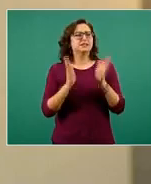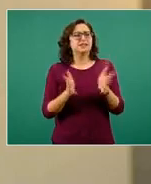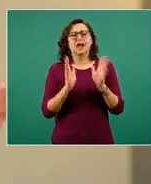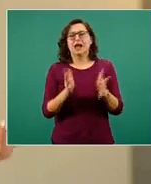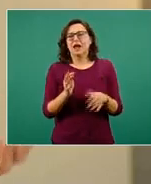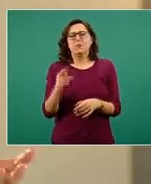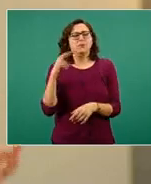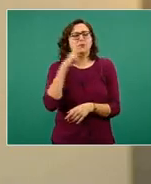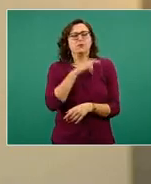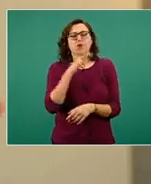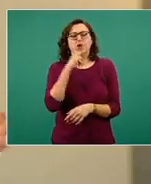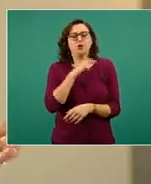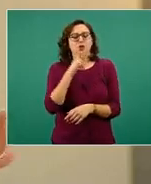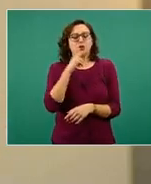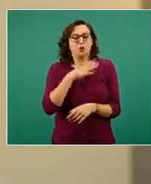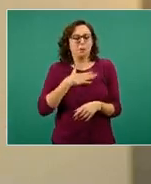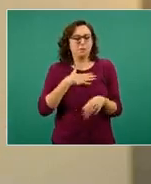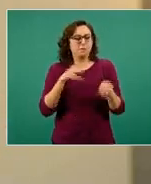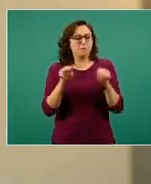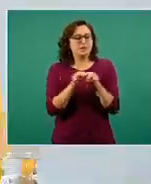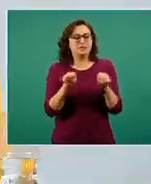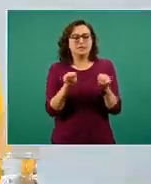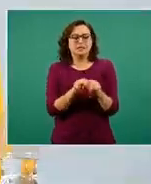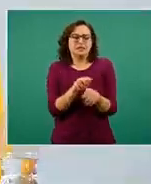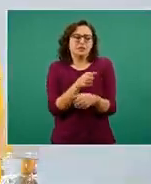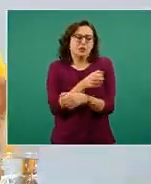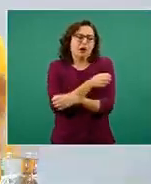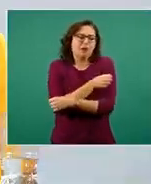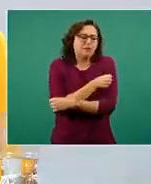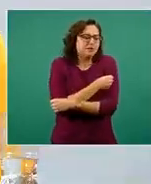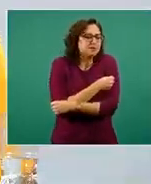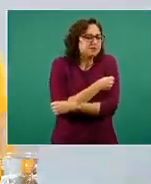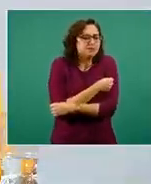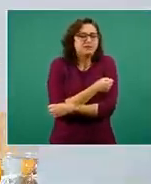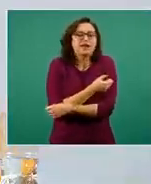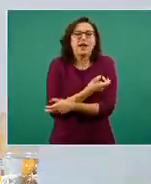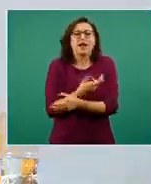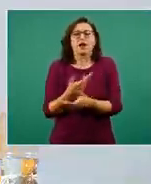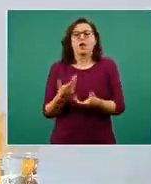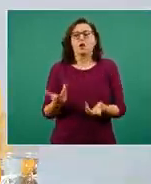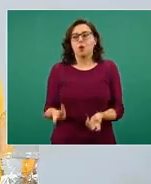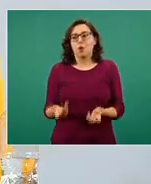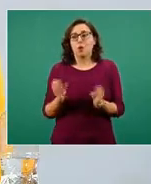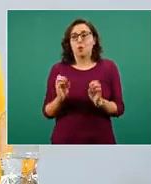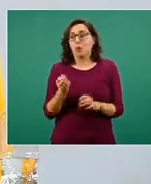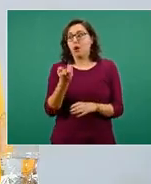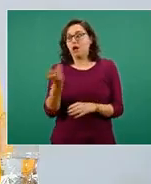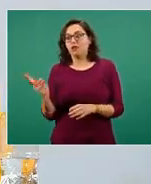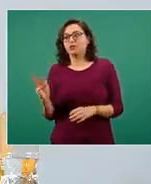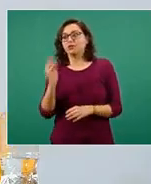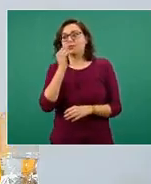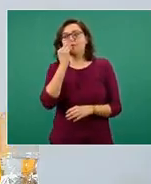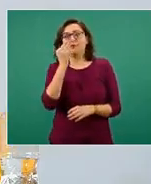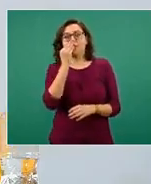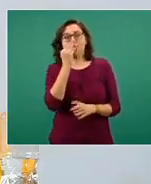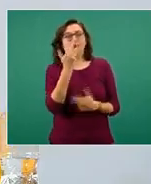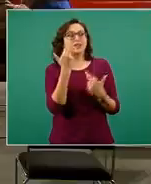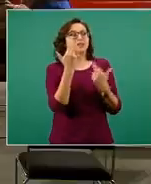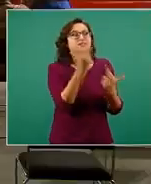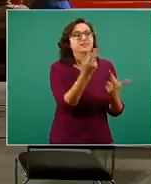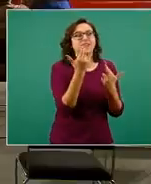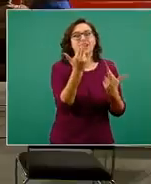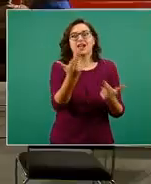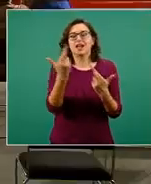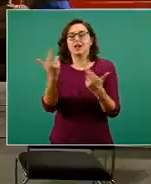regalos como unas flores que le llevan al personal de salud o a los servidores de la nación, a los servidores de la ciudad,